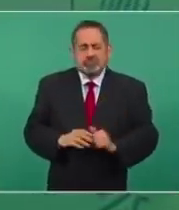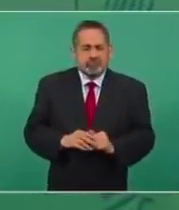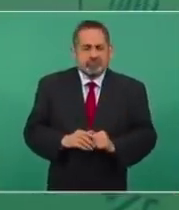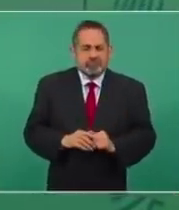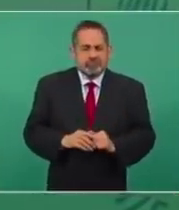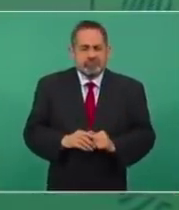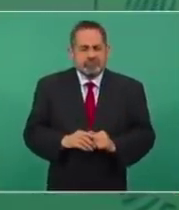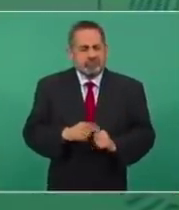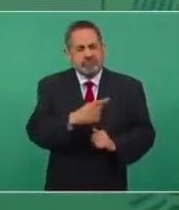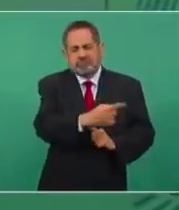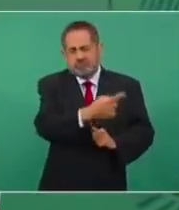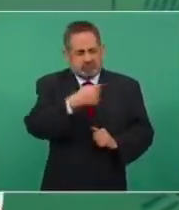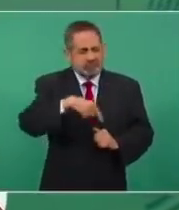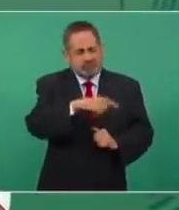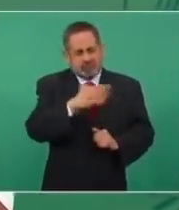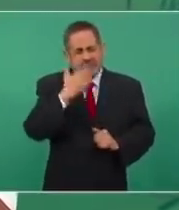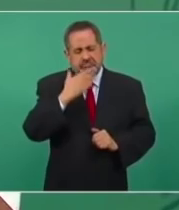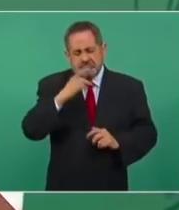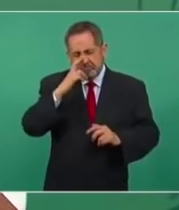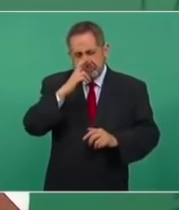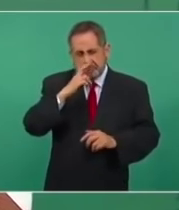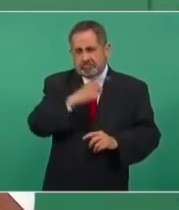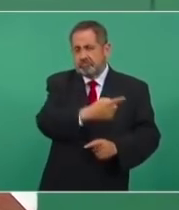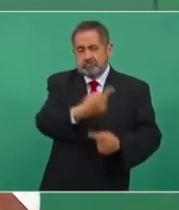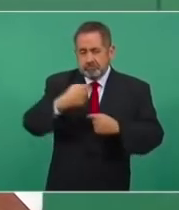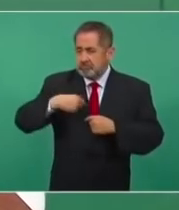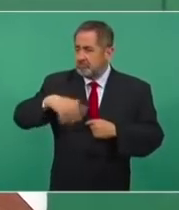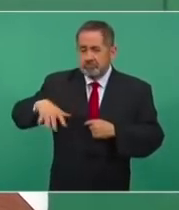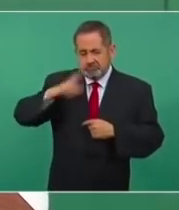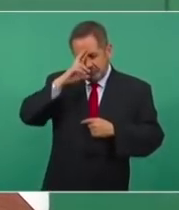han sido muy respetuosos en general,